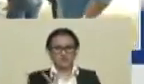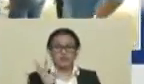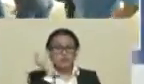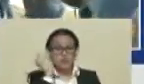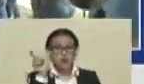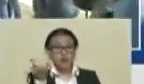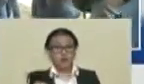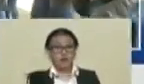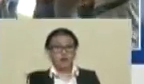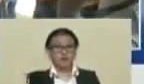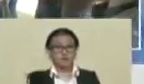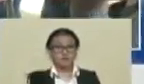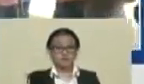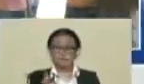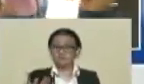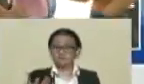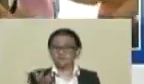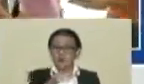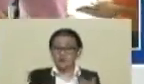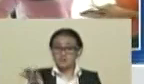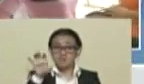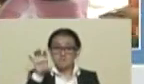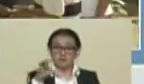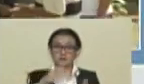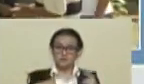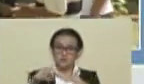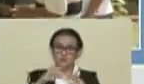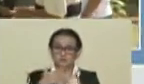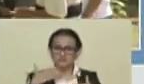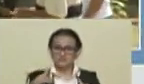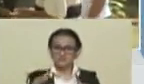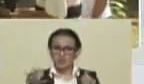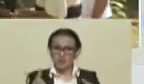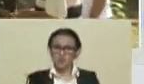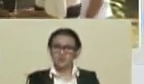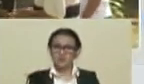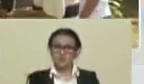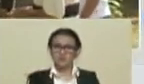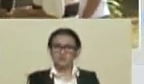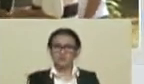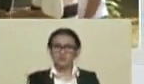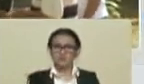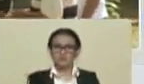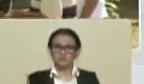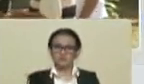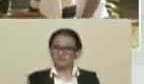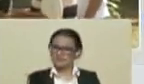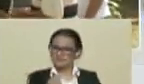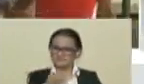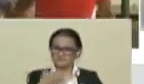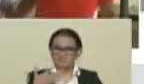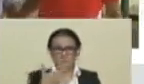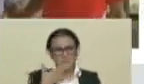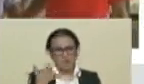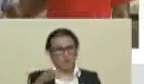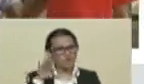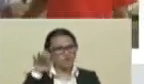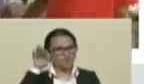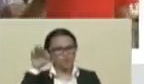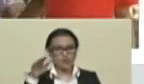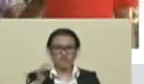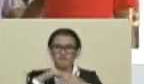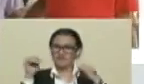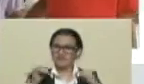construyamos un futuro digno para todas y todos, un futuro de seguridad, un futuro de prosperidad, un futuro de